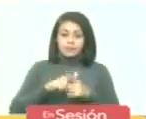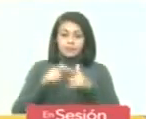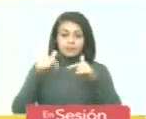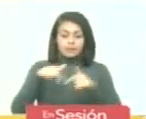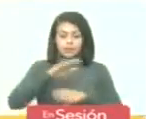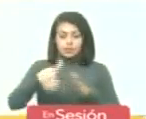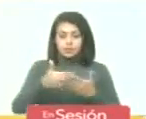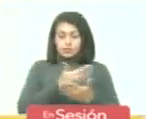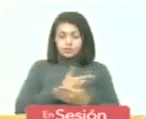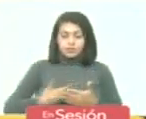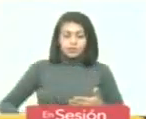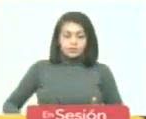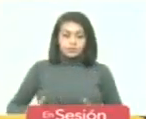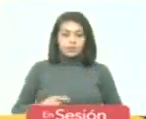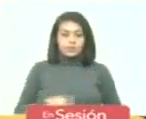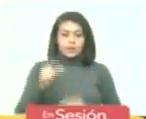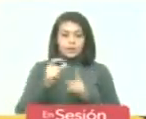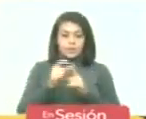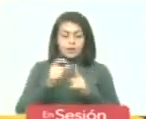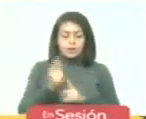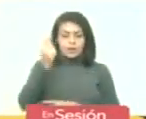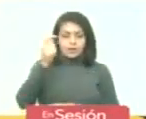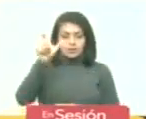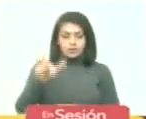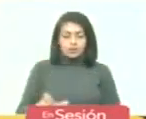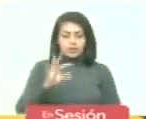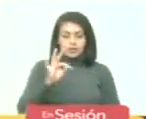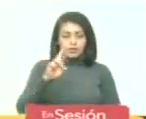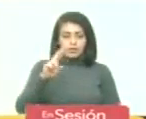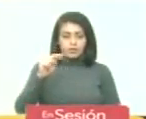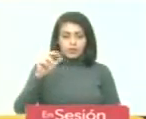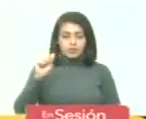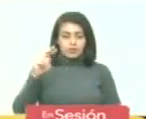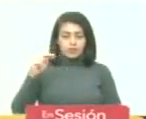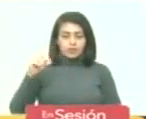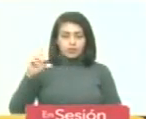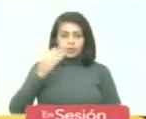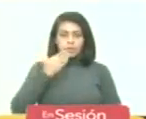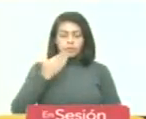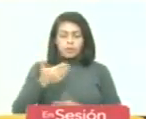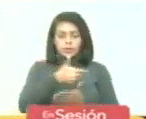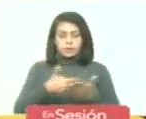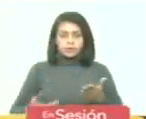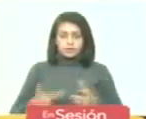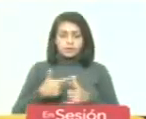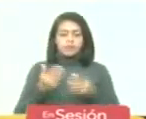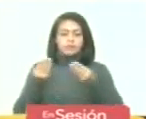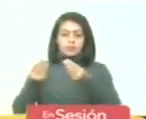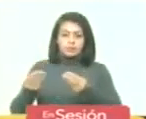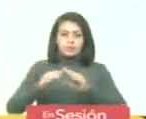Es todo, presidente. Déjame derecho de palabra al diputado Fernando Bastida. Solicita a la tribuna de la hora, se le